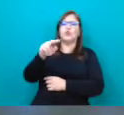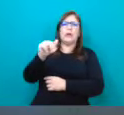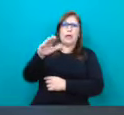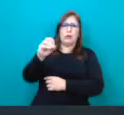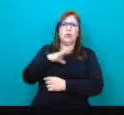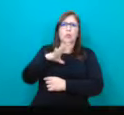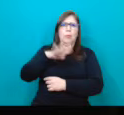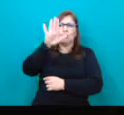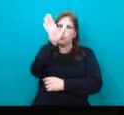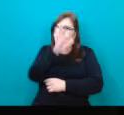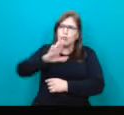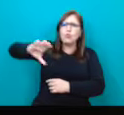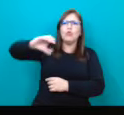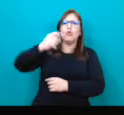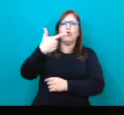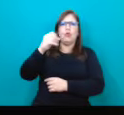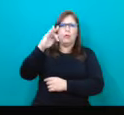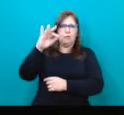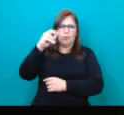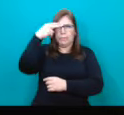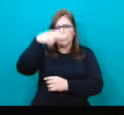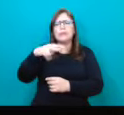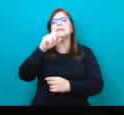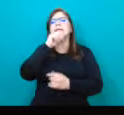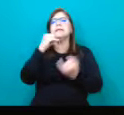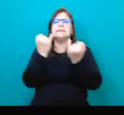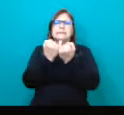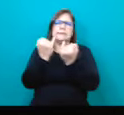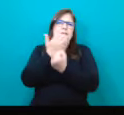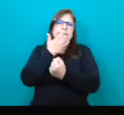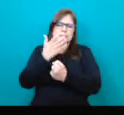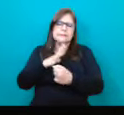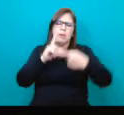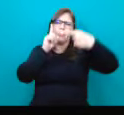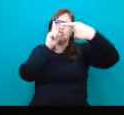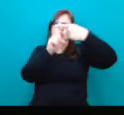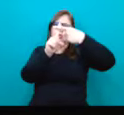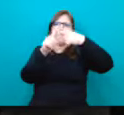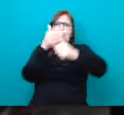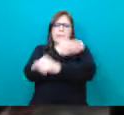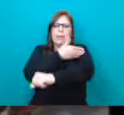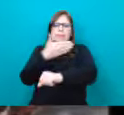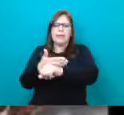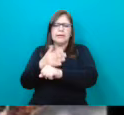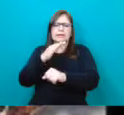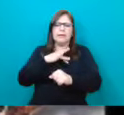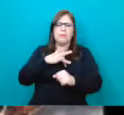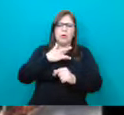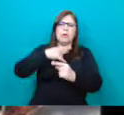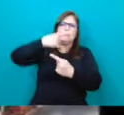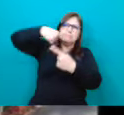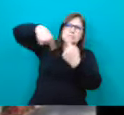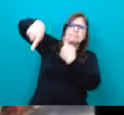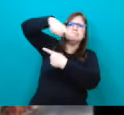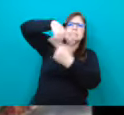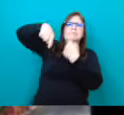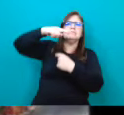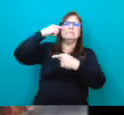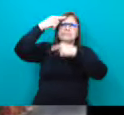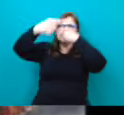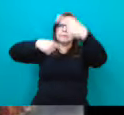del Golfo de México. Se caracteriza principalmente por el uso de una gran cruz de madera que gira de manera vertical.